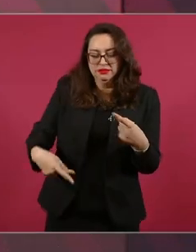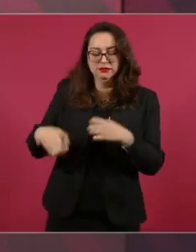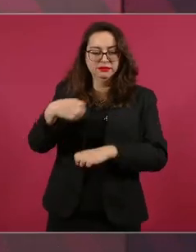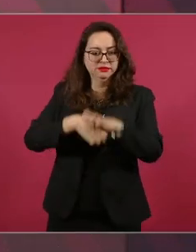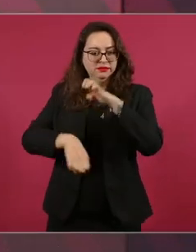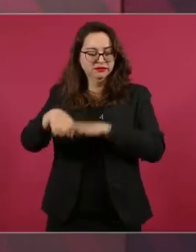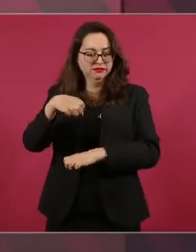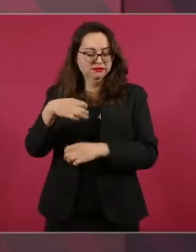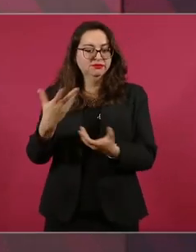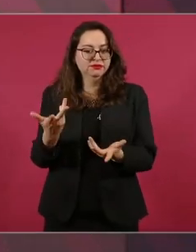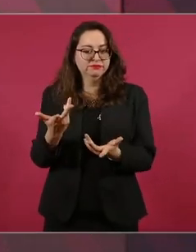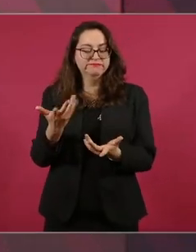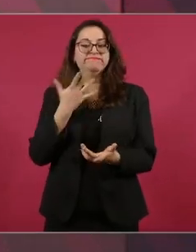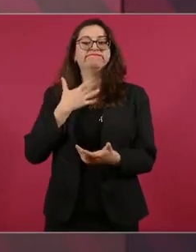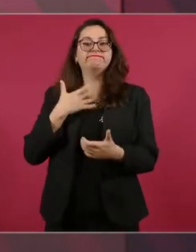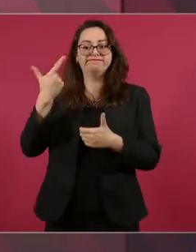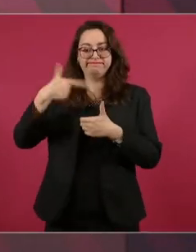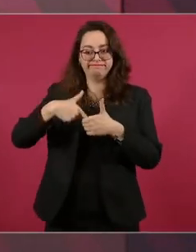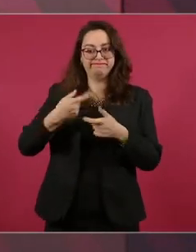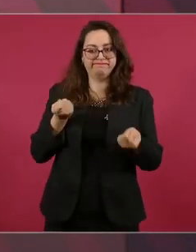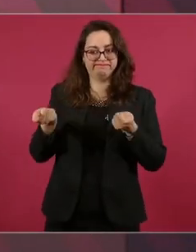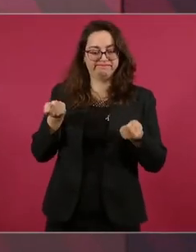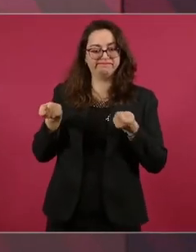y porque ya